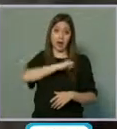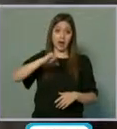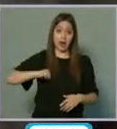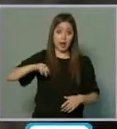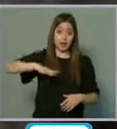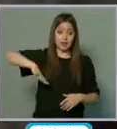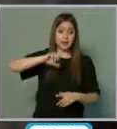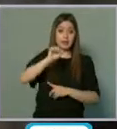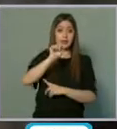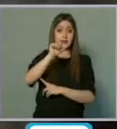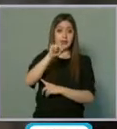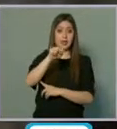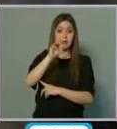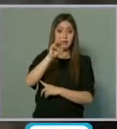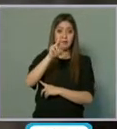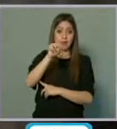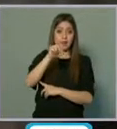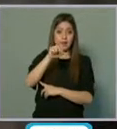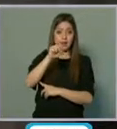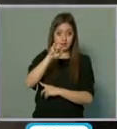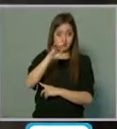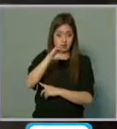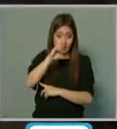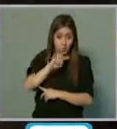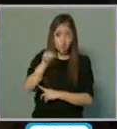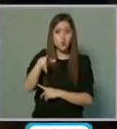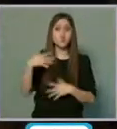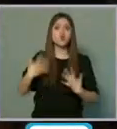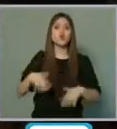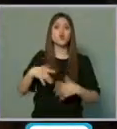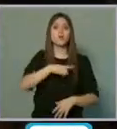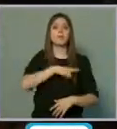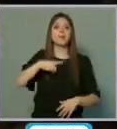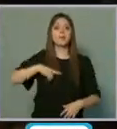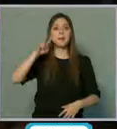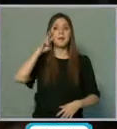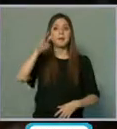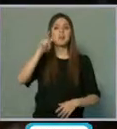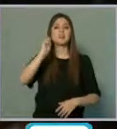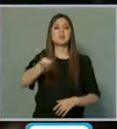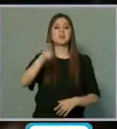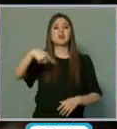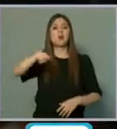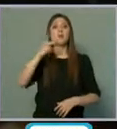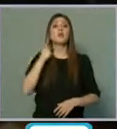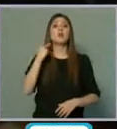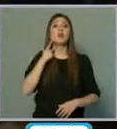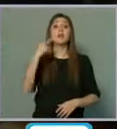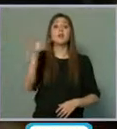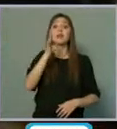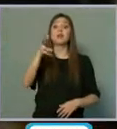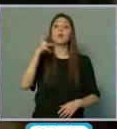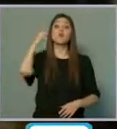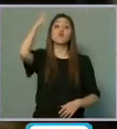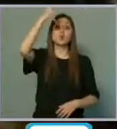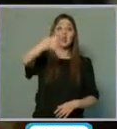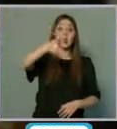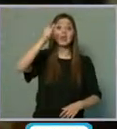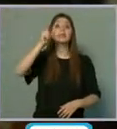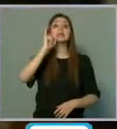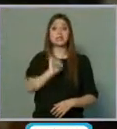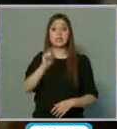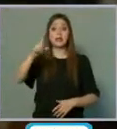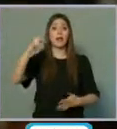y pues es una figura muy interesante, una figura que hay que seguir en la política, que seguramente en el futuro próximo va a ganar